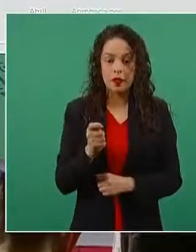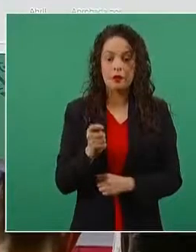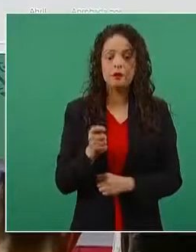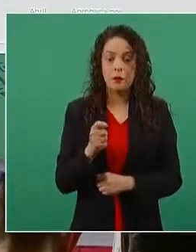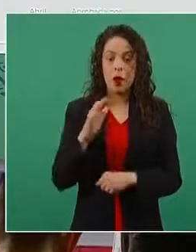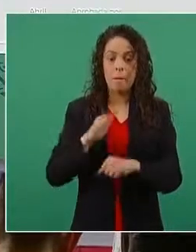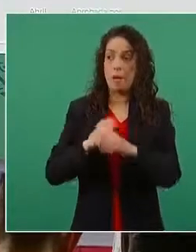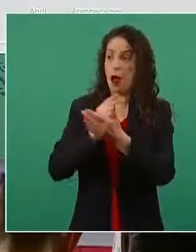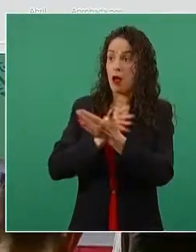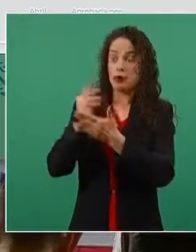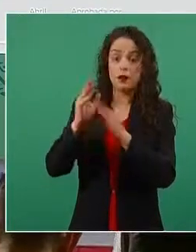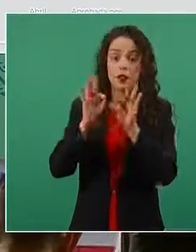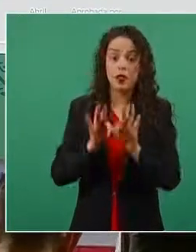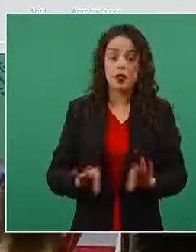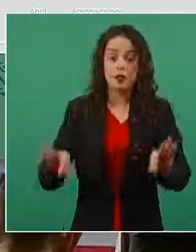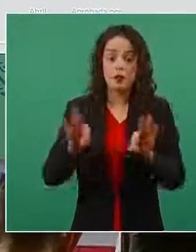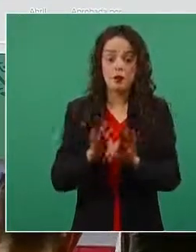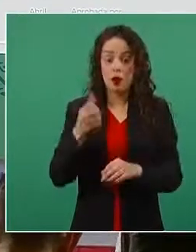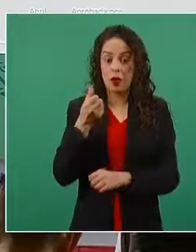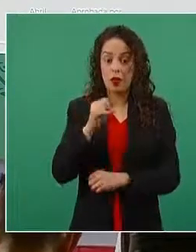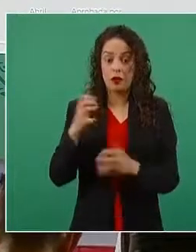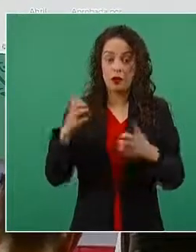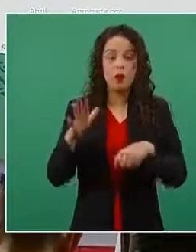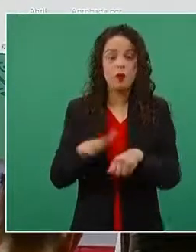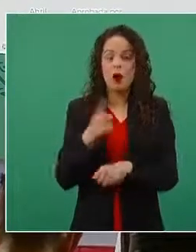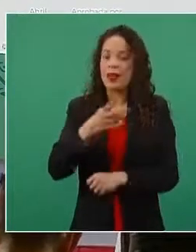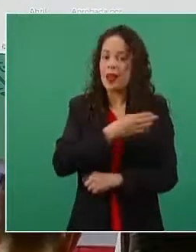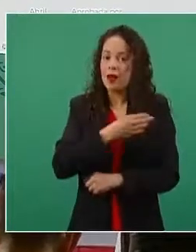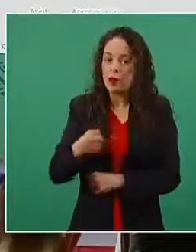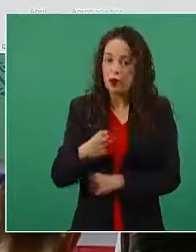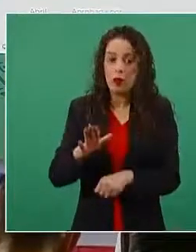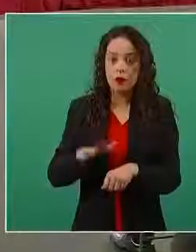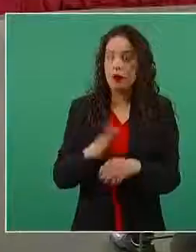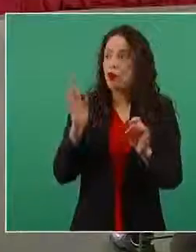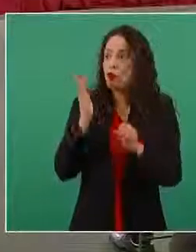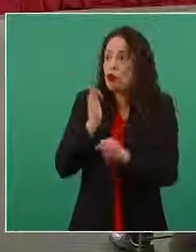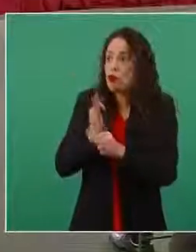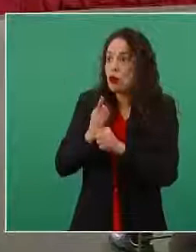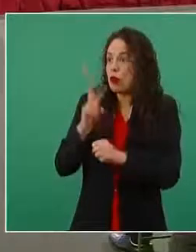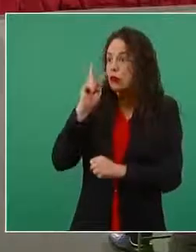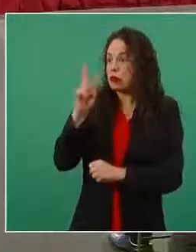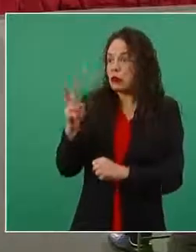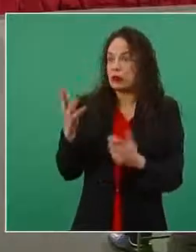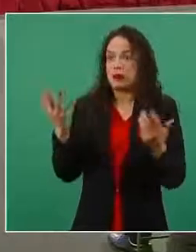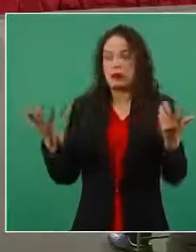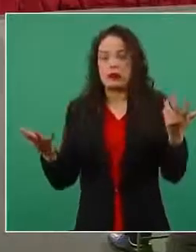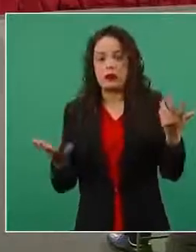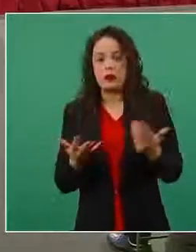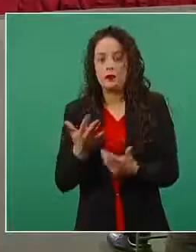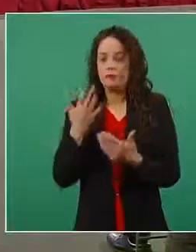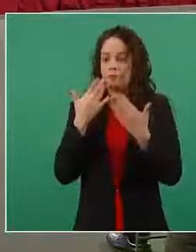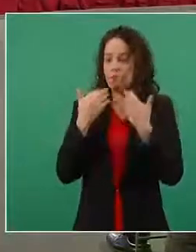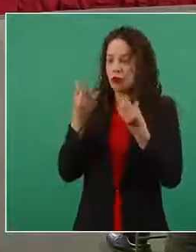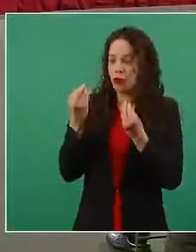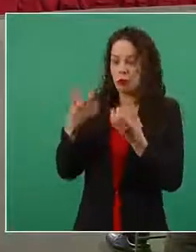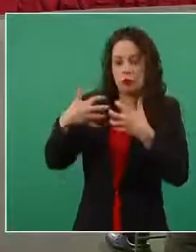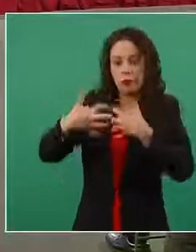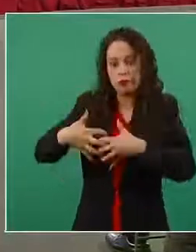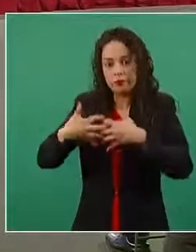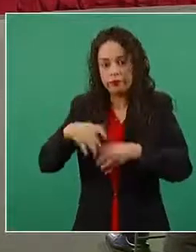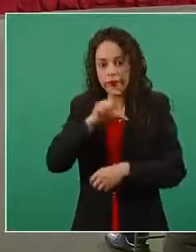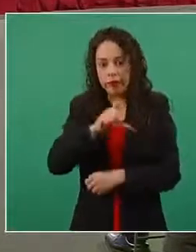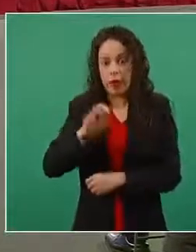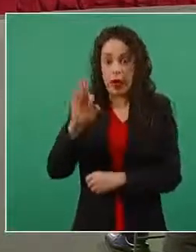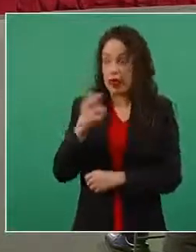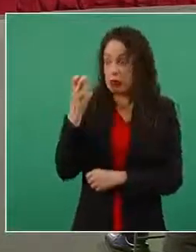más alta prioridad y qué bueno que lo hicimos, porque con la incertidumbre que ha habido de abastecimiento, si no tuviéramos esto, pues, tendríamos una situación muy